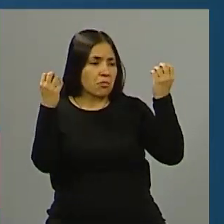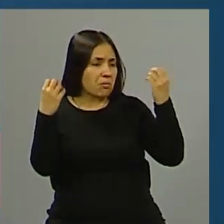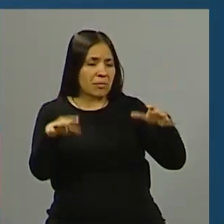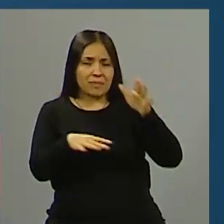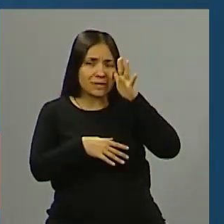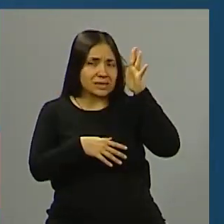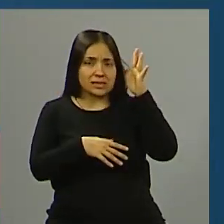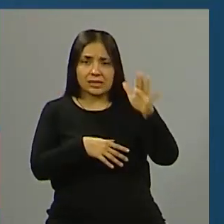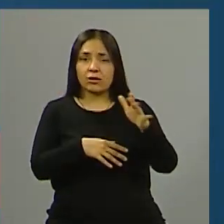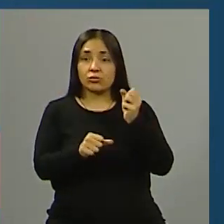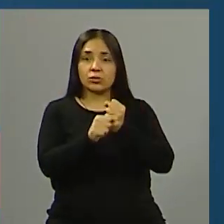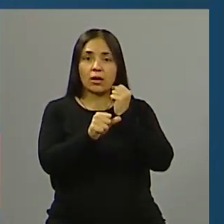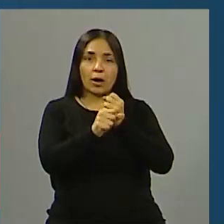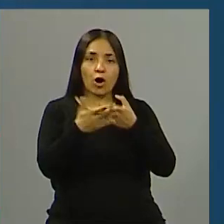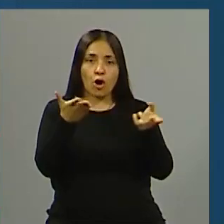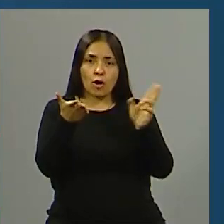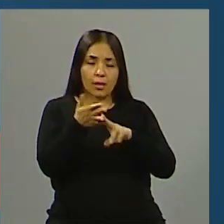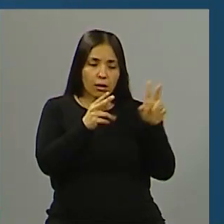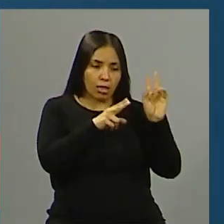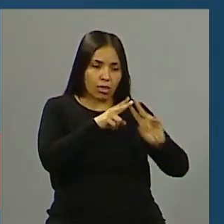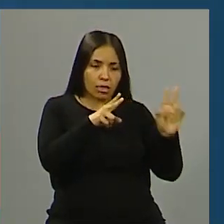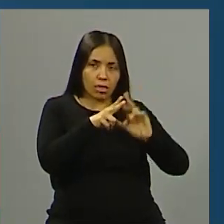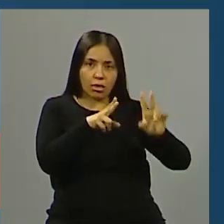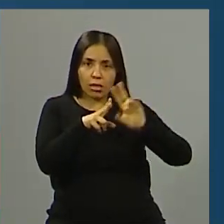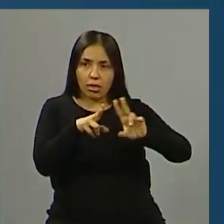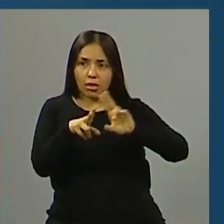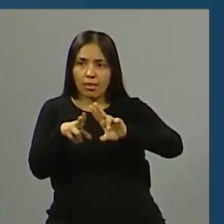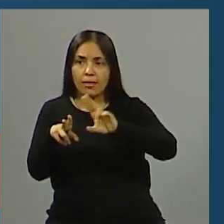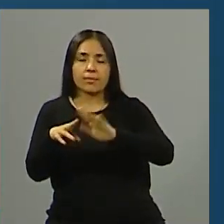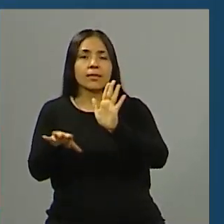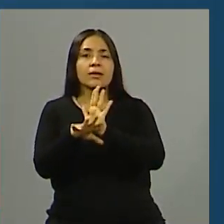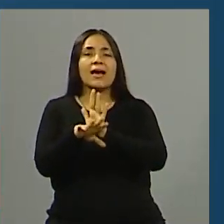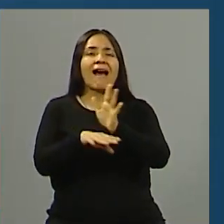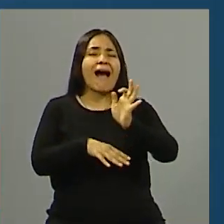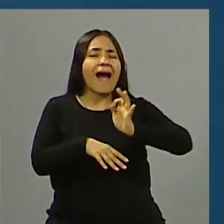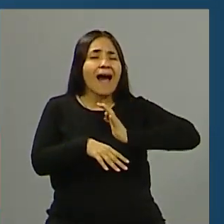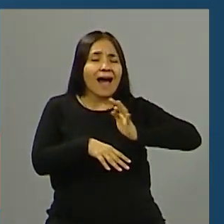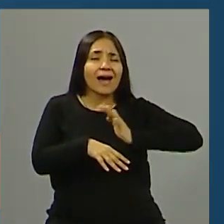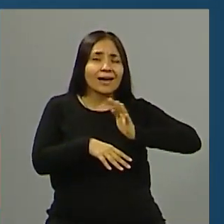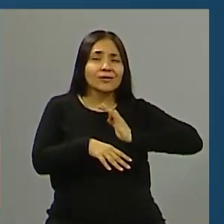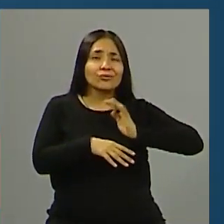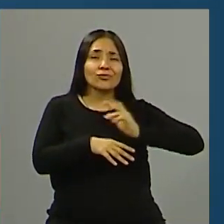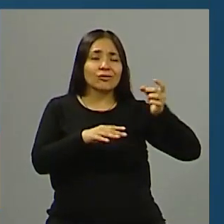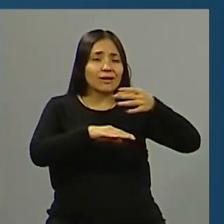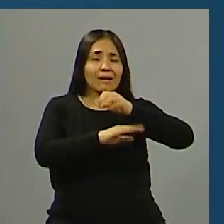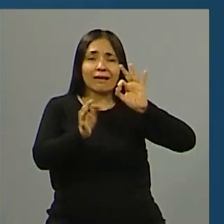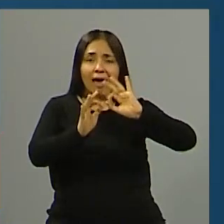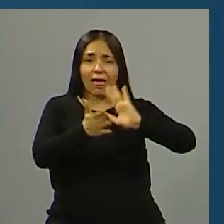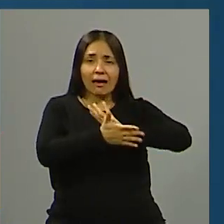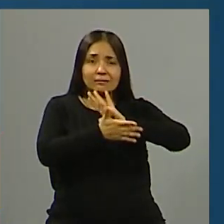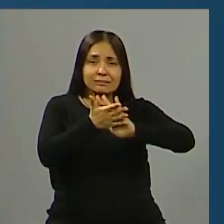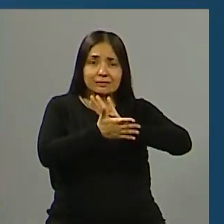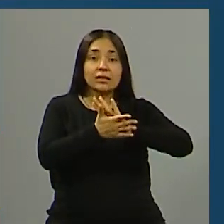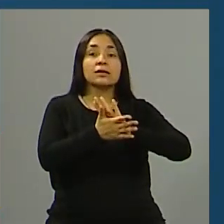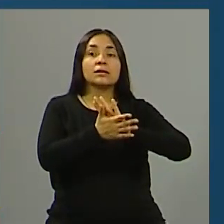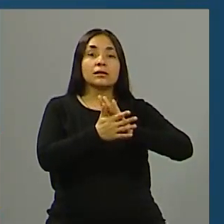trabajo bastante arduo el tener que recuperarlo, ¿no? Estamos hablando de décadas sin trenes en nuestro país y nos ha costado caro, ¿no?